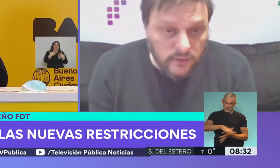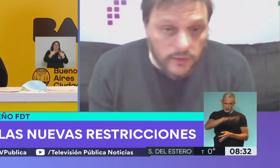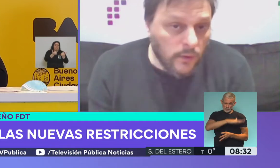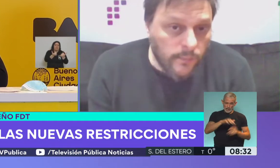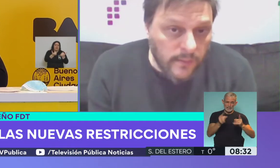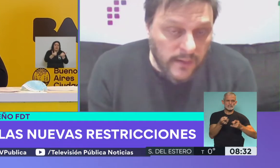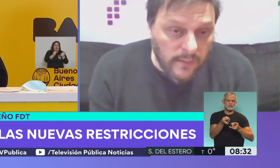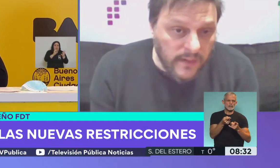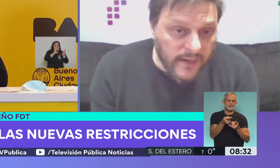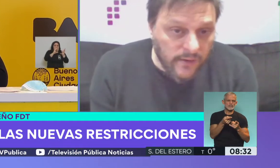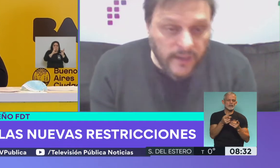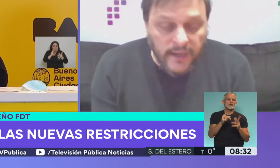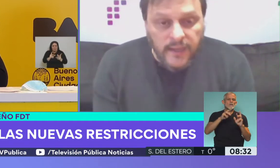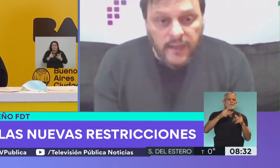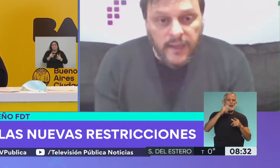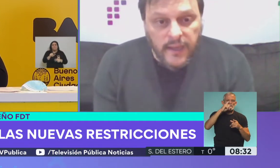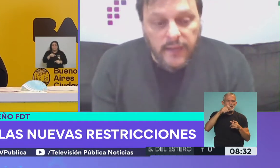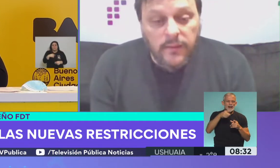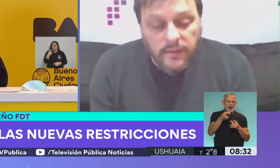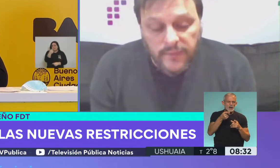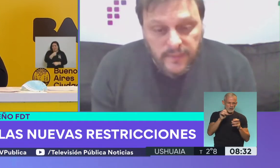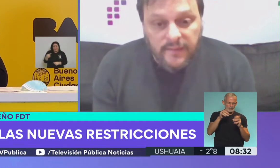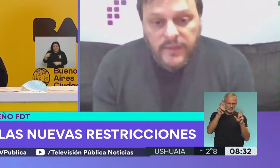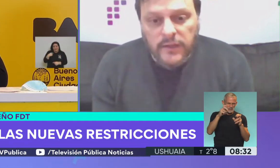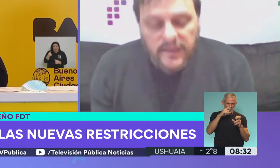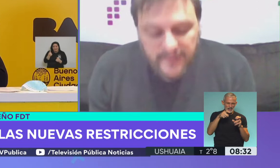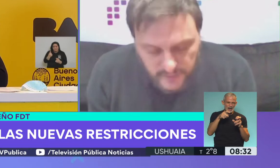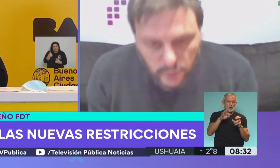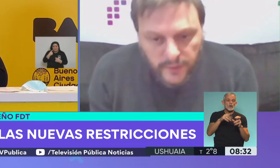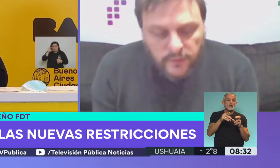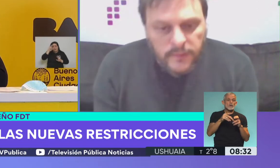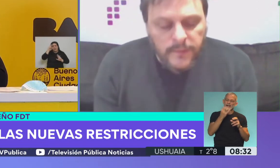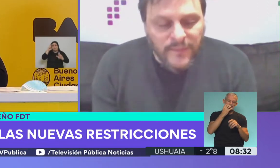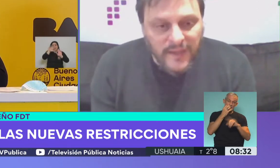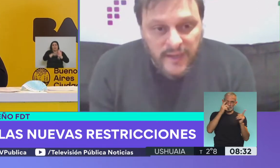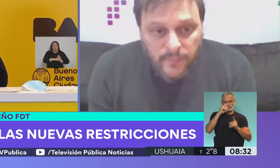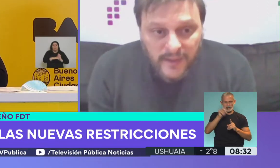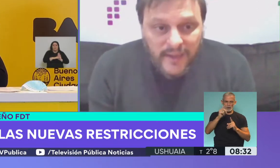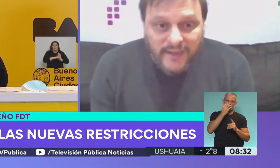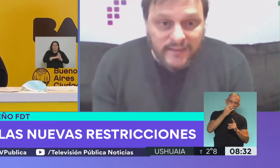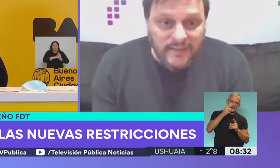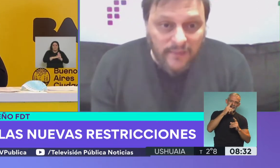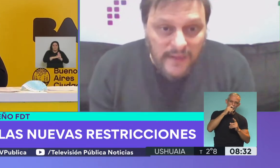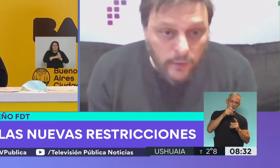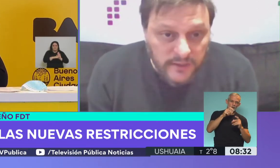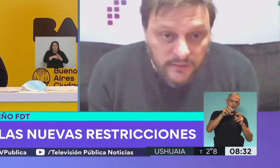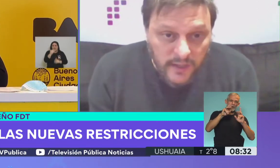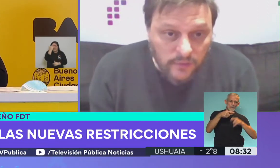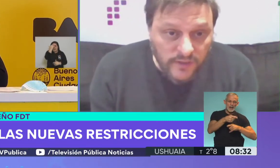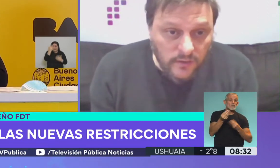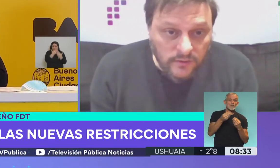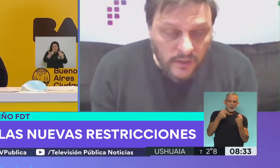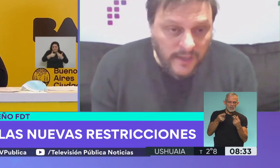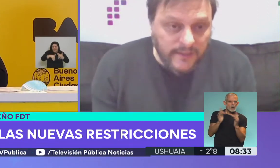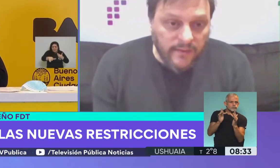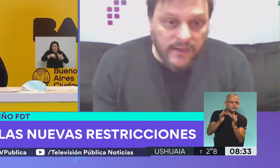se descontinuó el plan Belgrano, que era el Sarmiento, que era el plan que garantizaba la conectividad de